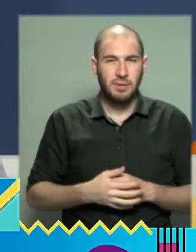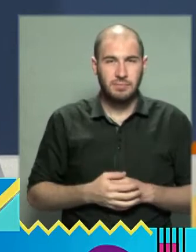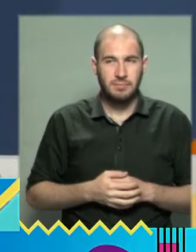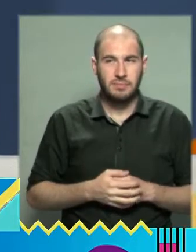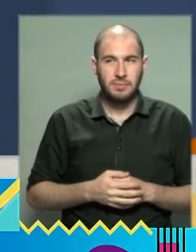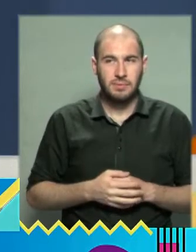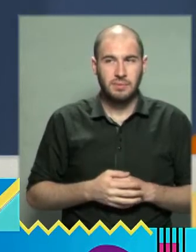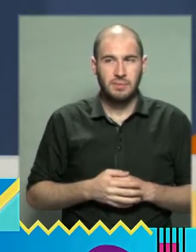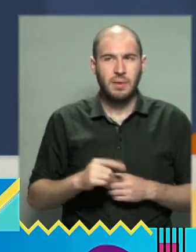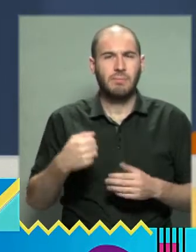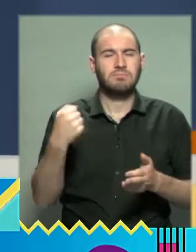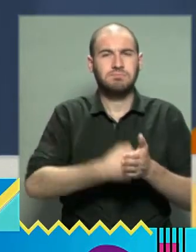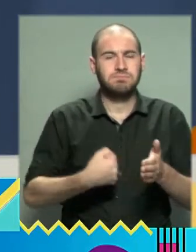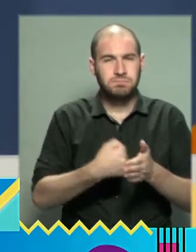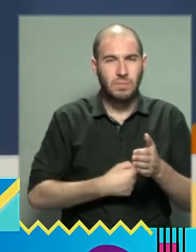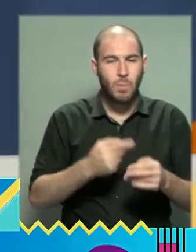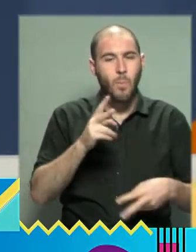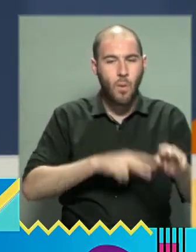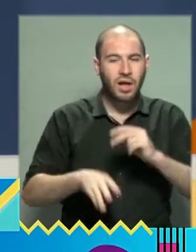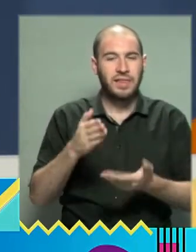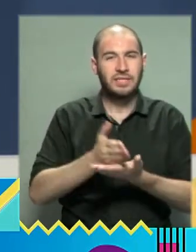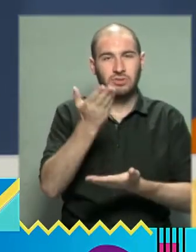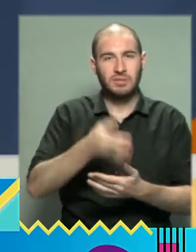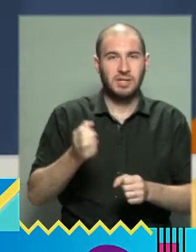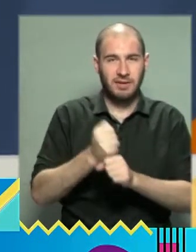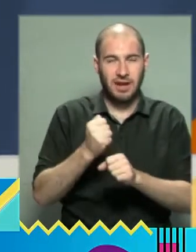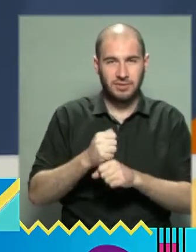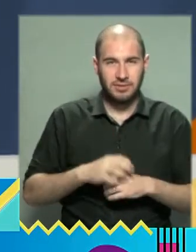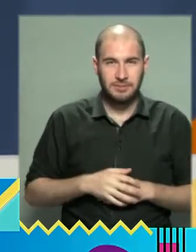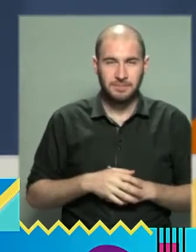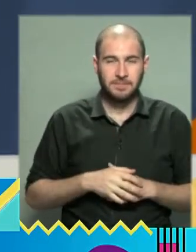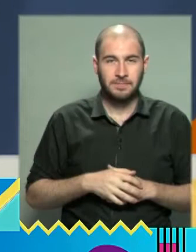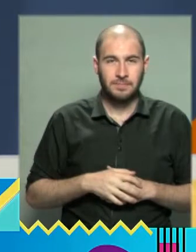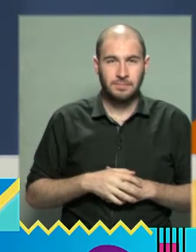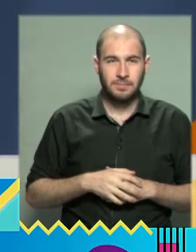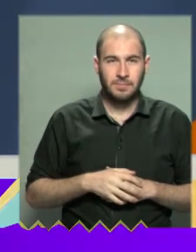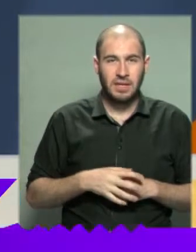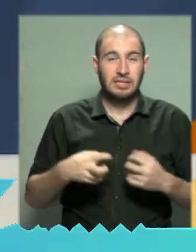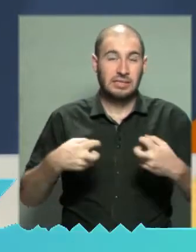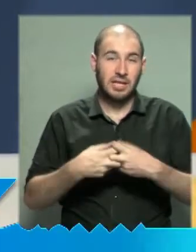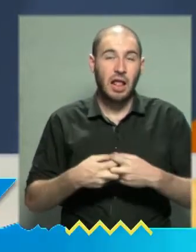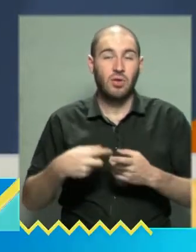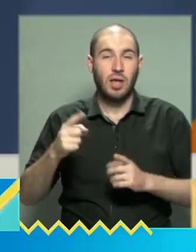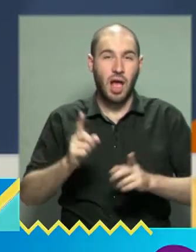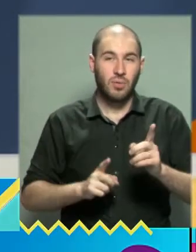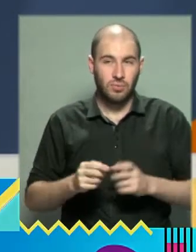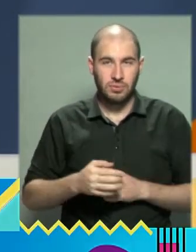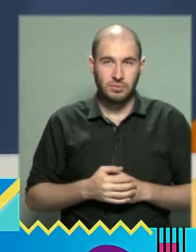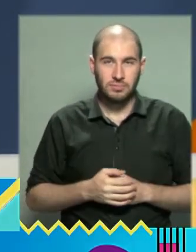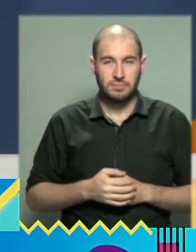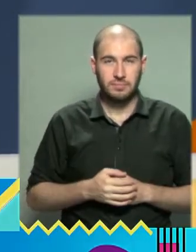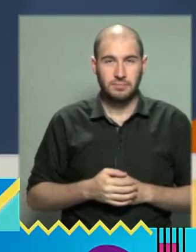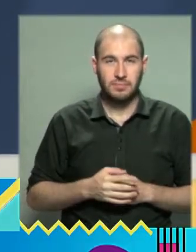con la pugna en la búsqueda de los derechos de los trabajadores. Si determinados gremios están, o